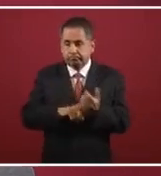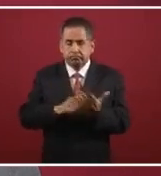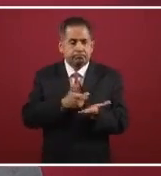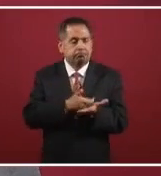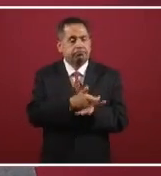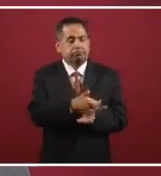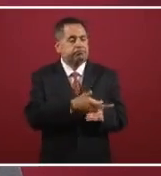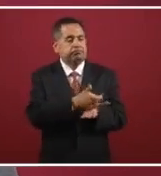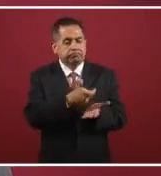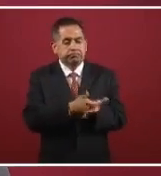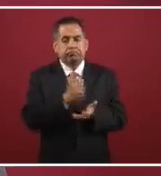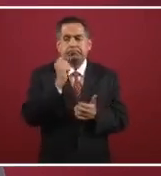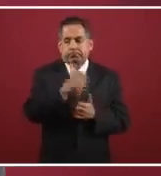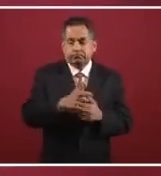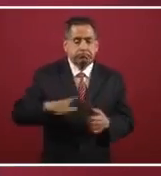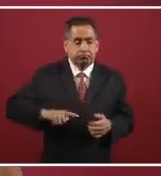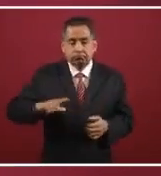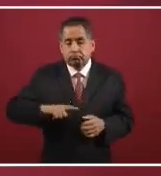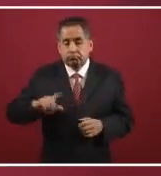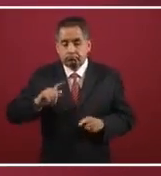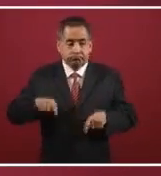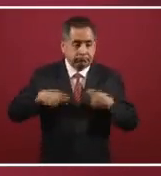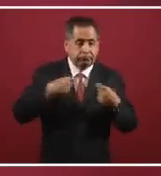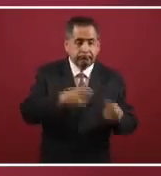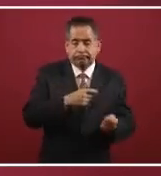apoyo en general.